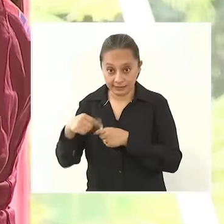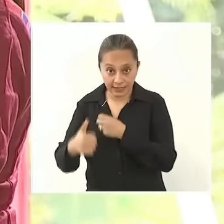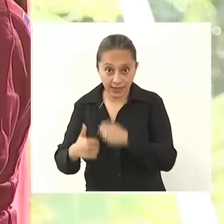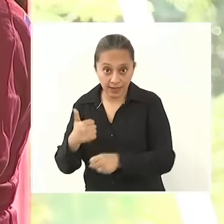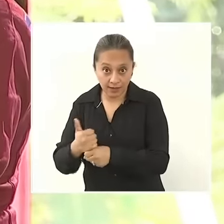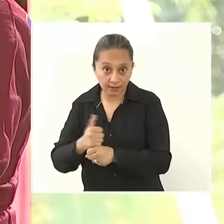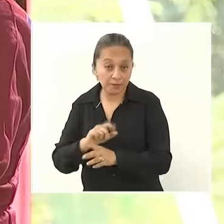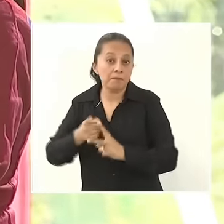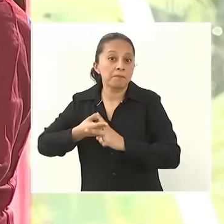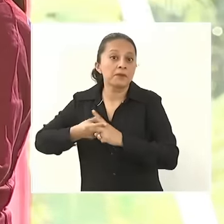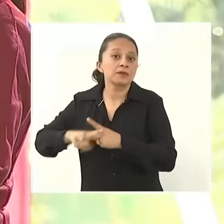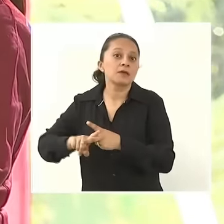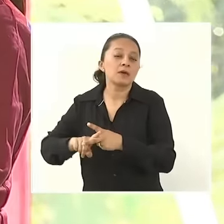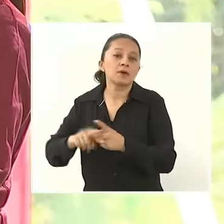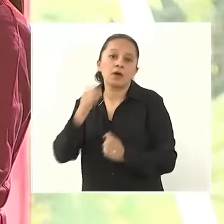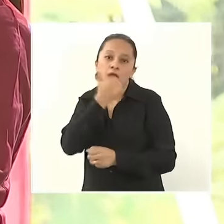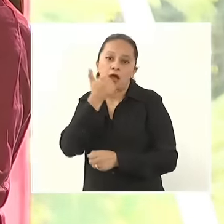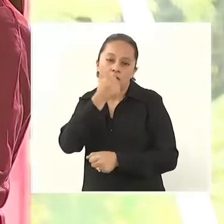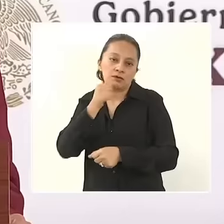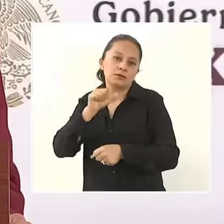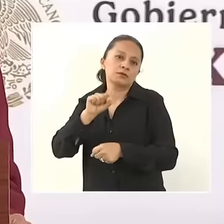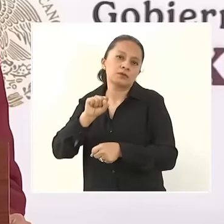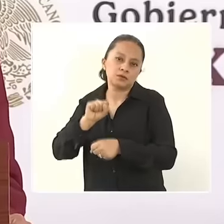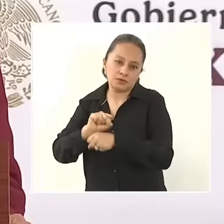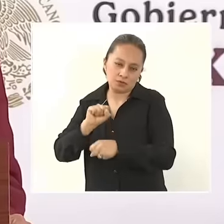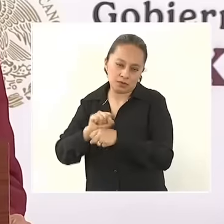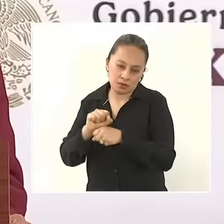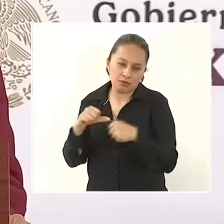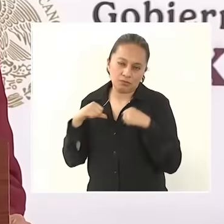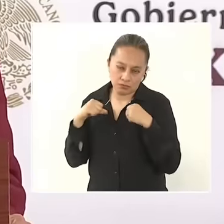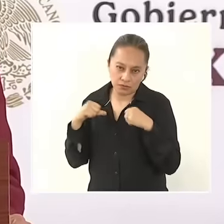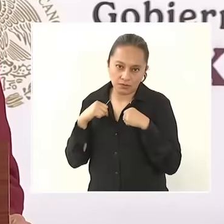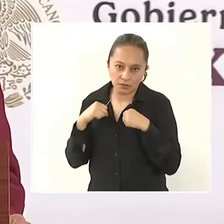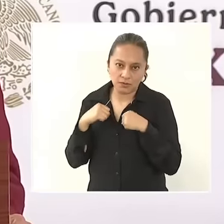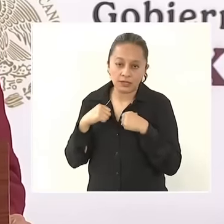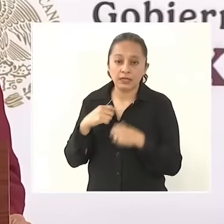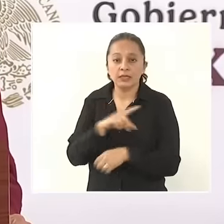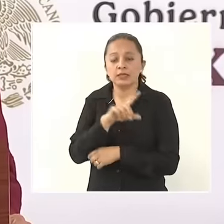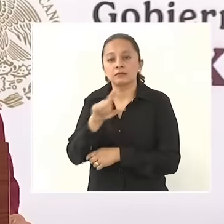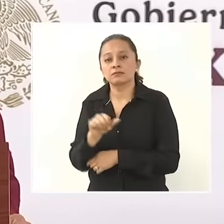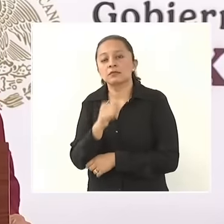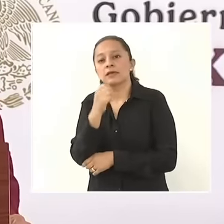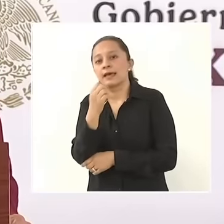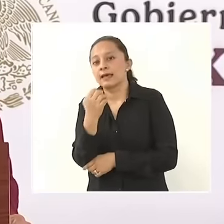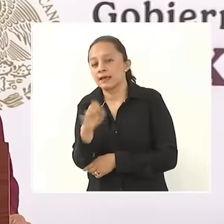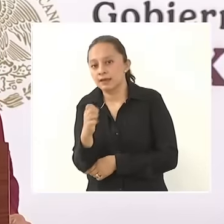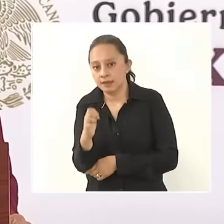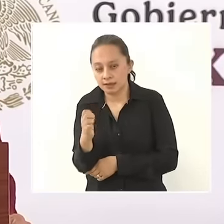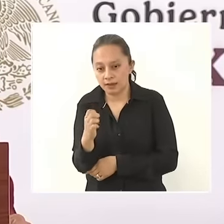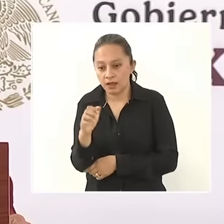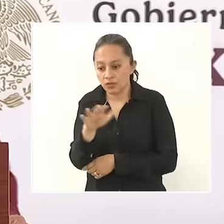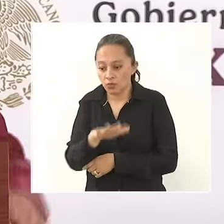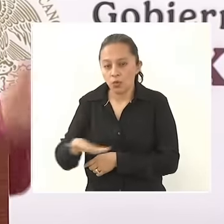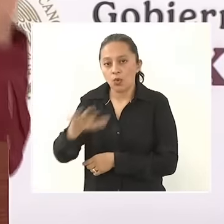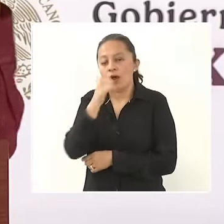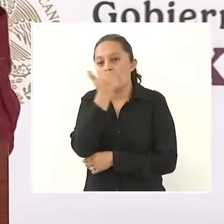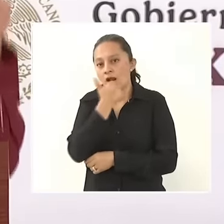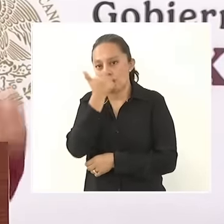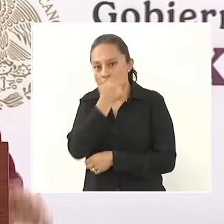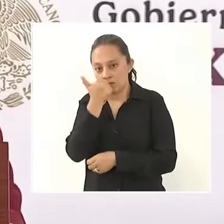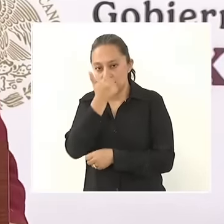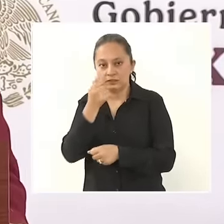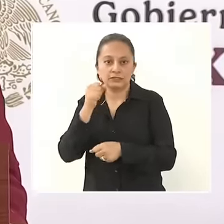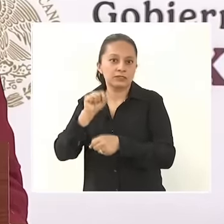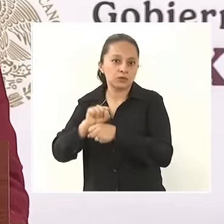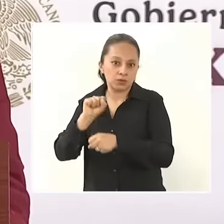secundaria, las y los adolescentes de secundaria. Y a partir de enero, todos los estudiantes de secundaria van a